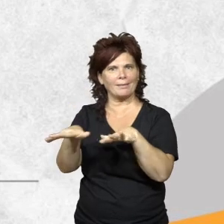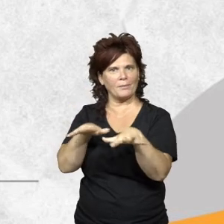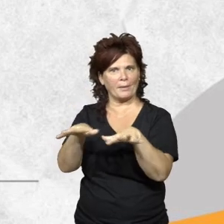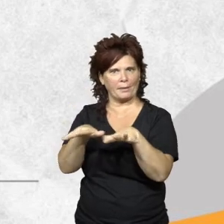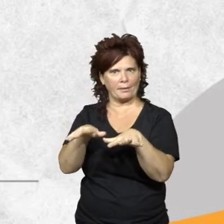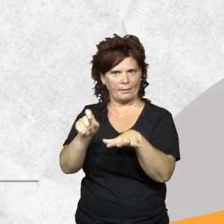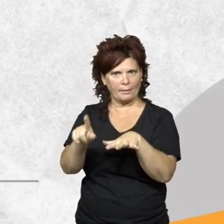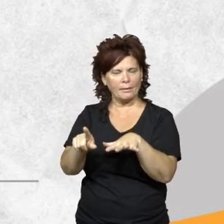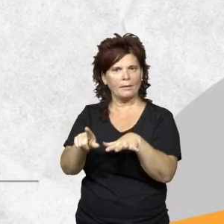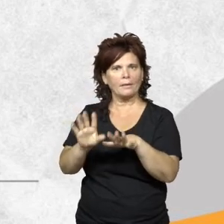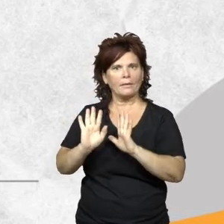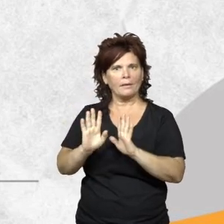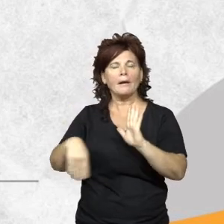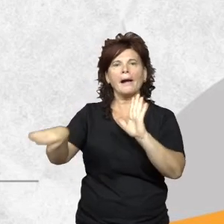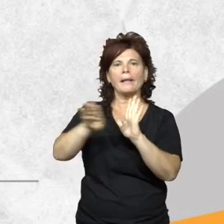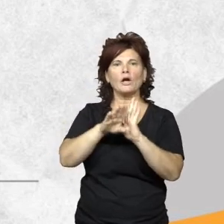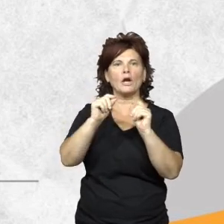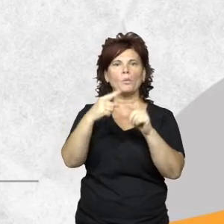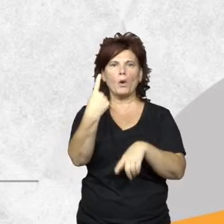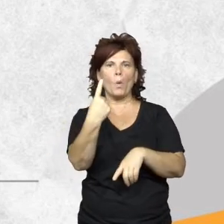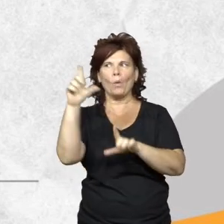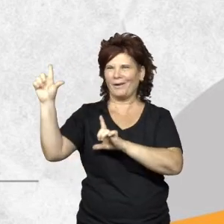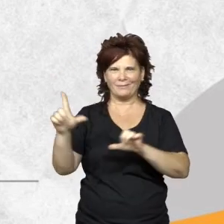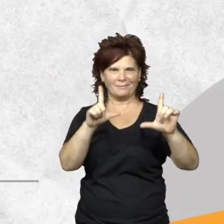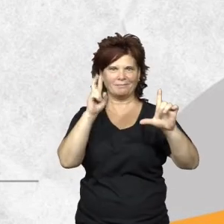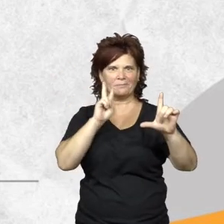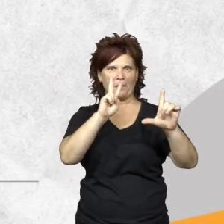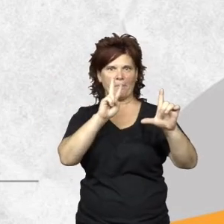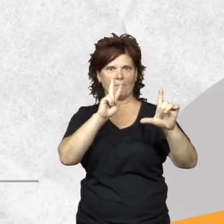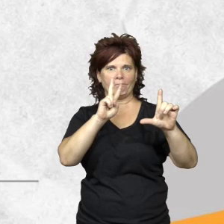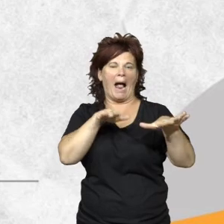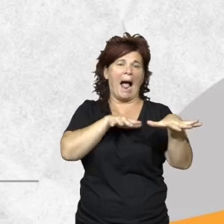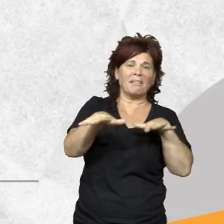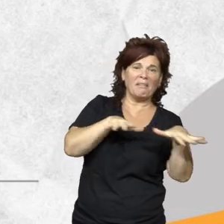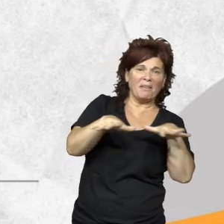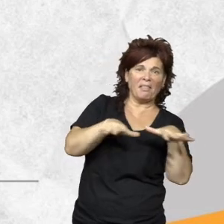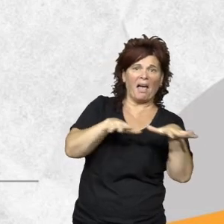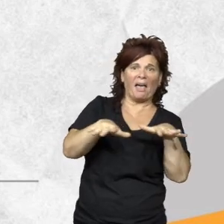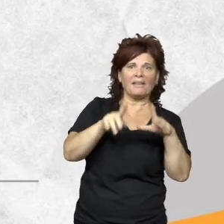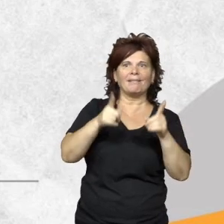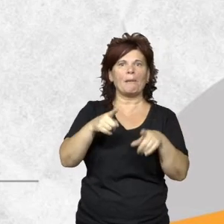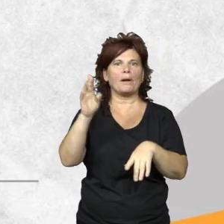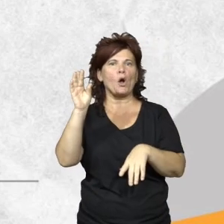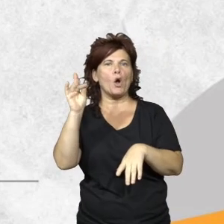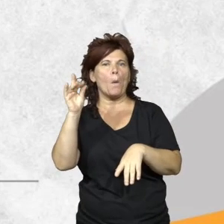estoy acá exponiendo tienen la categoría 1, por la cantidad que generan y por la complejidad.